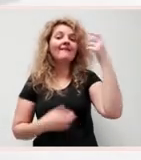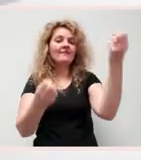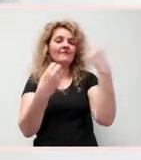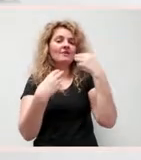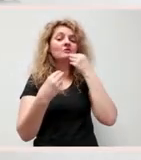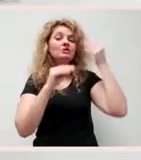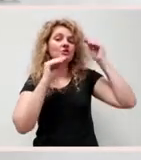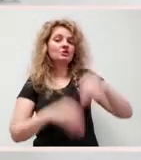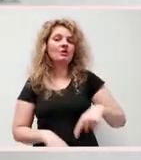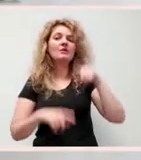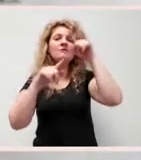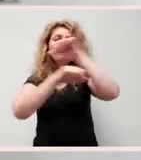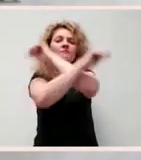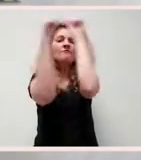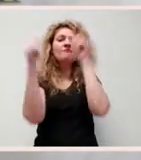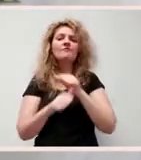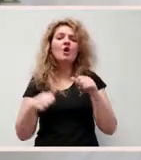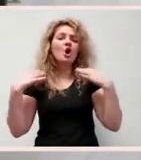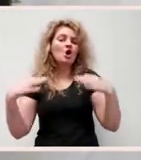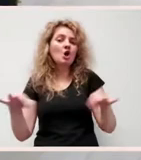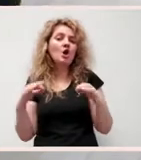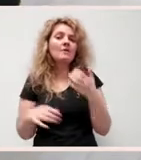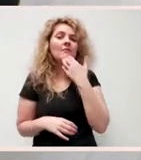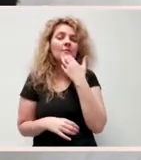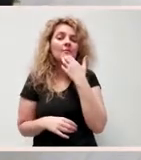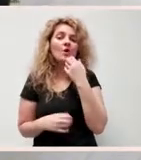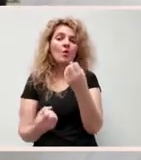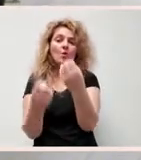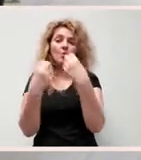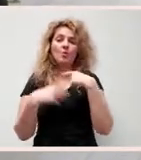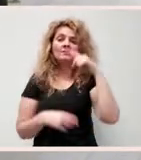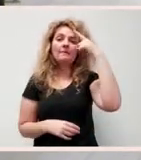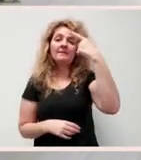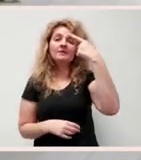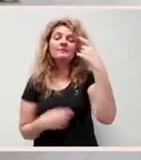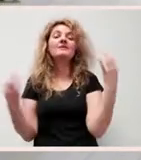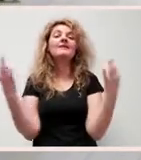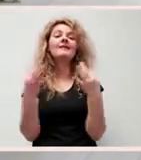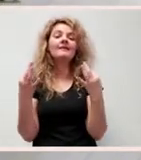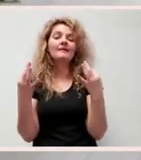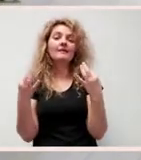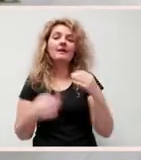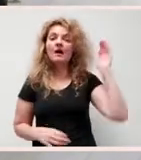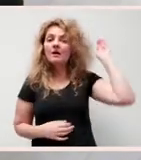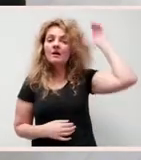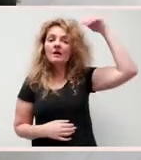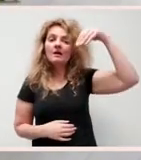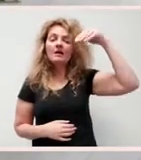moi normales, non? Donde aparece, en primeiro lugar, a dedicación ao emperador nese momento, en este caso sería